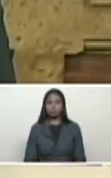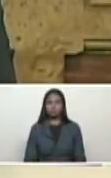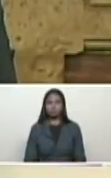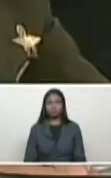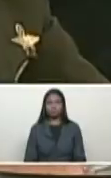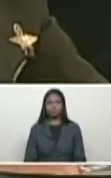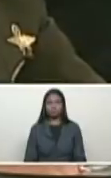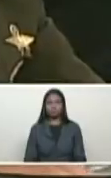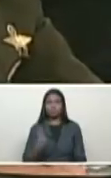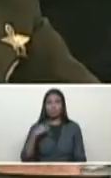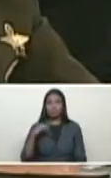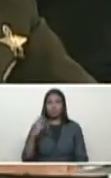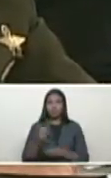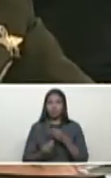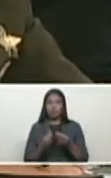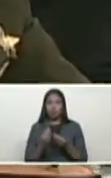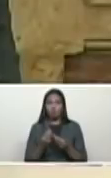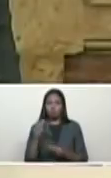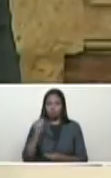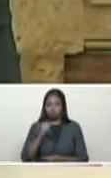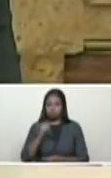tenemos con qué